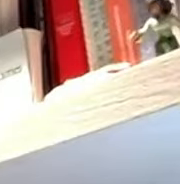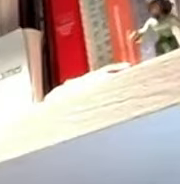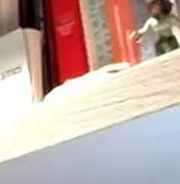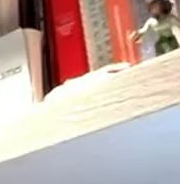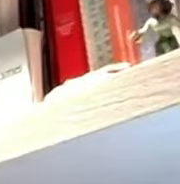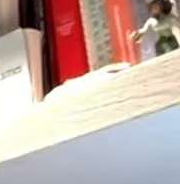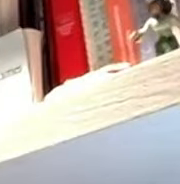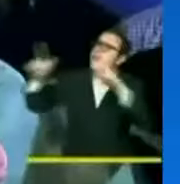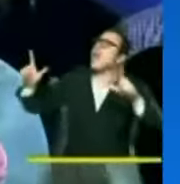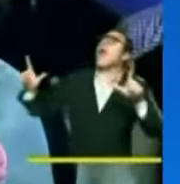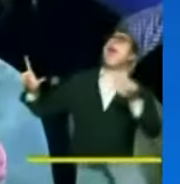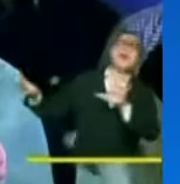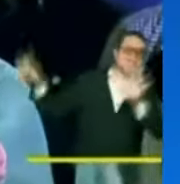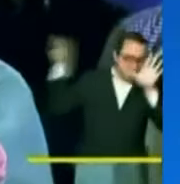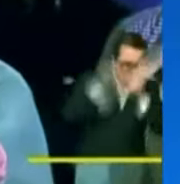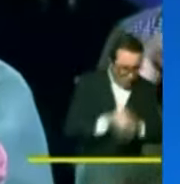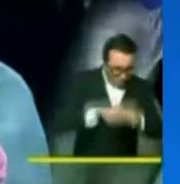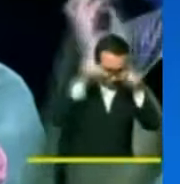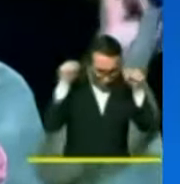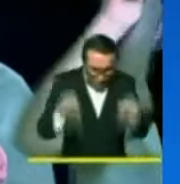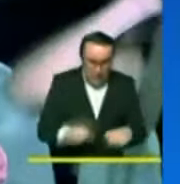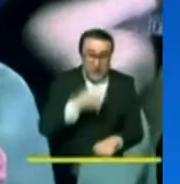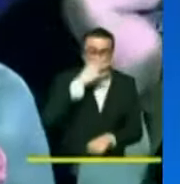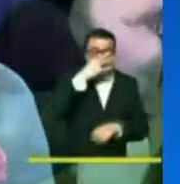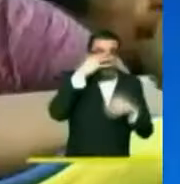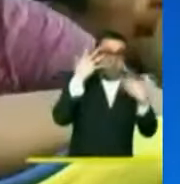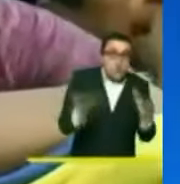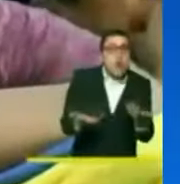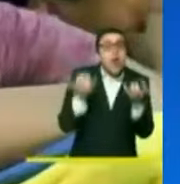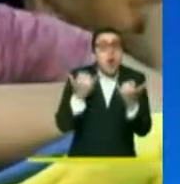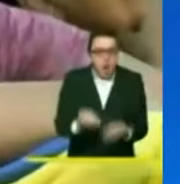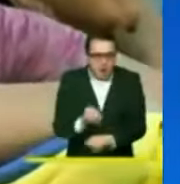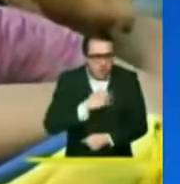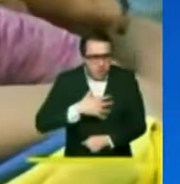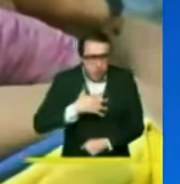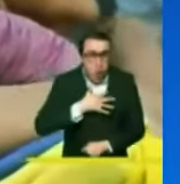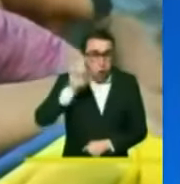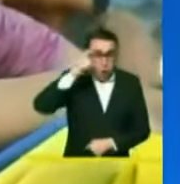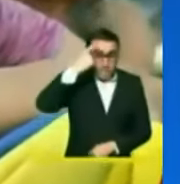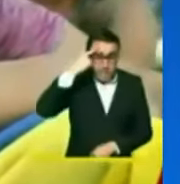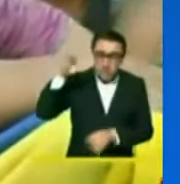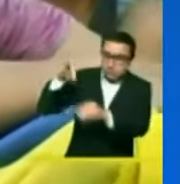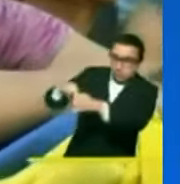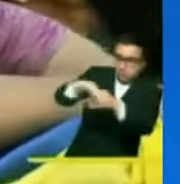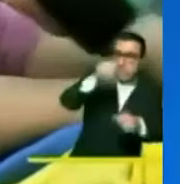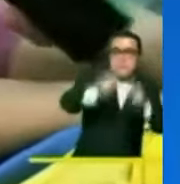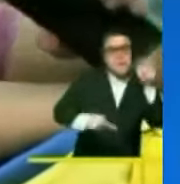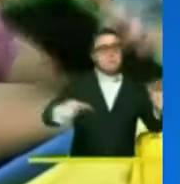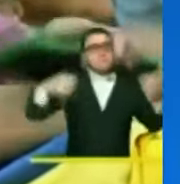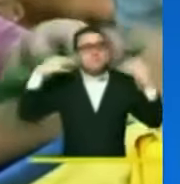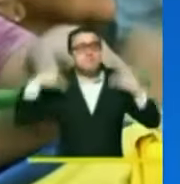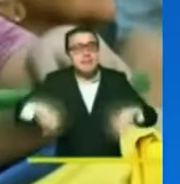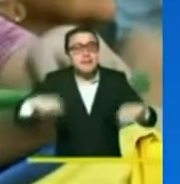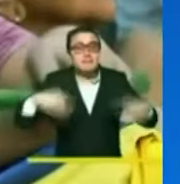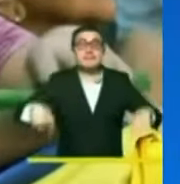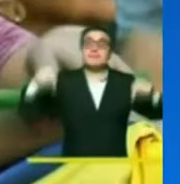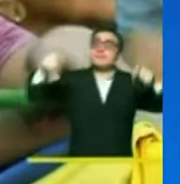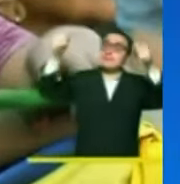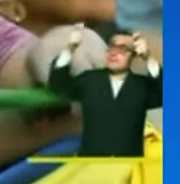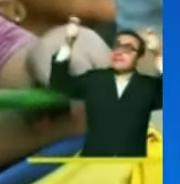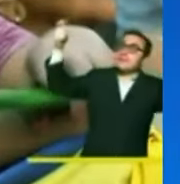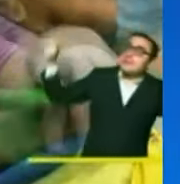eh lo que fue digamos refrendado por 11 millones de colombianos no se va a lograr por culpa